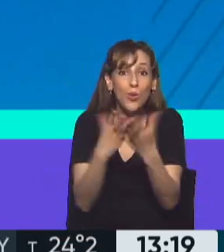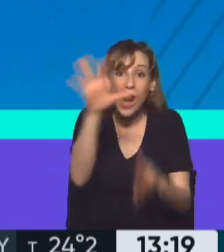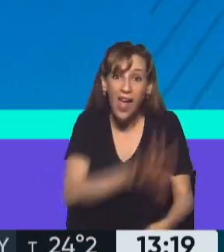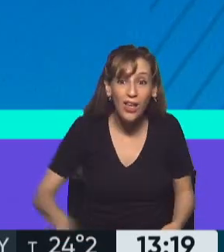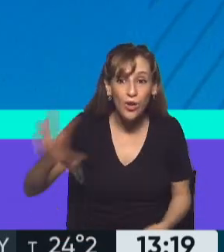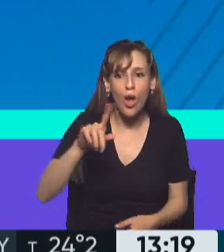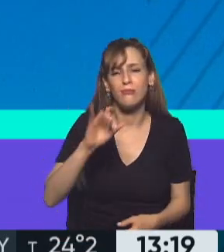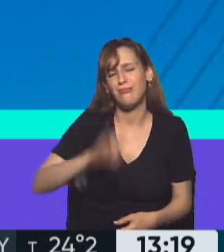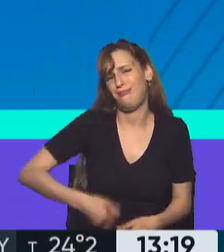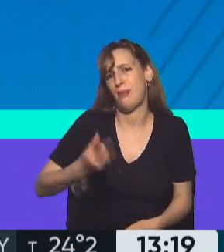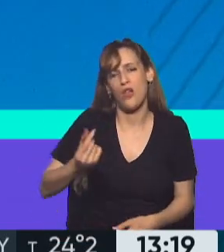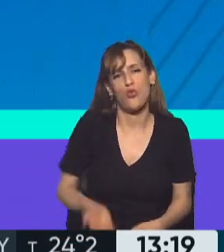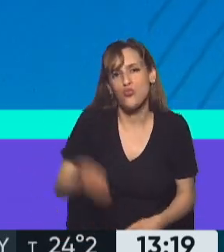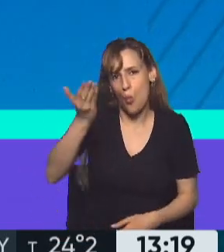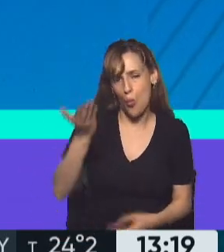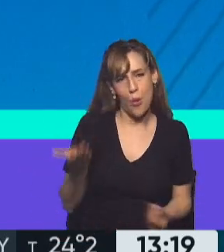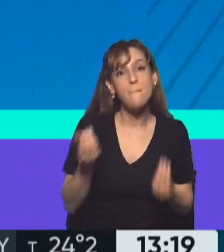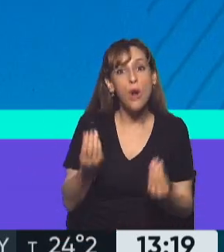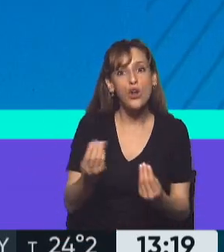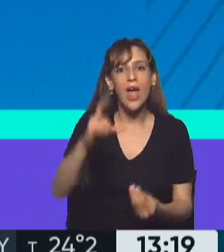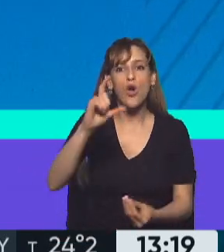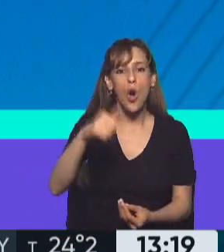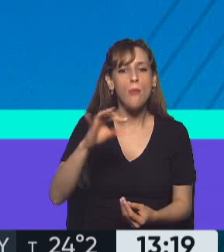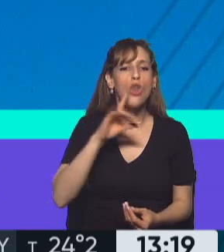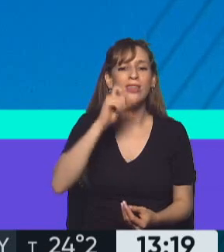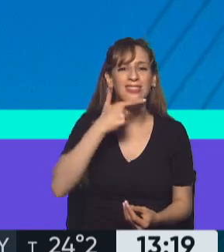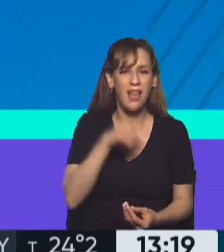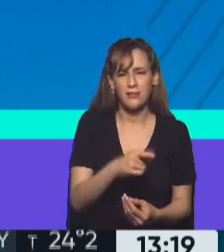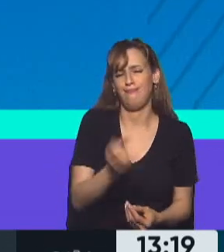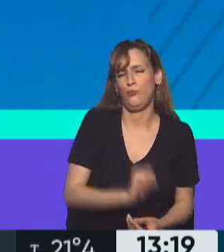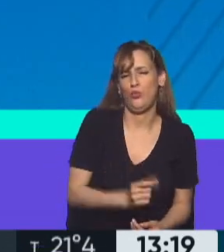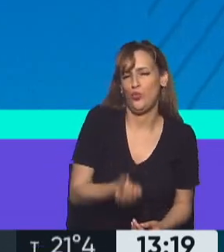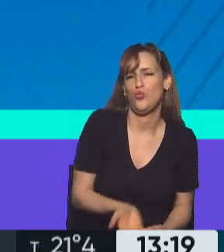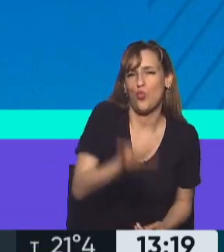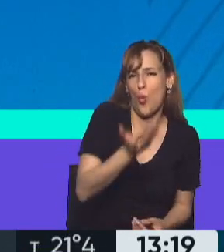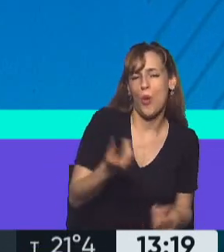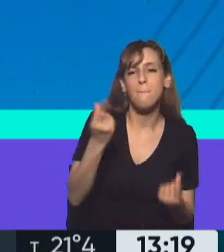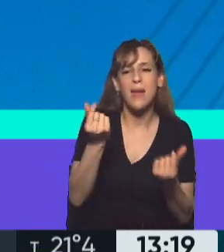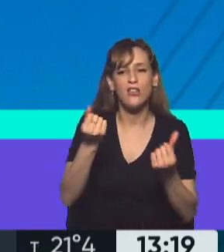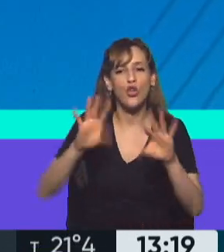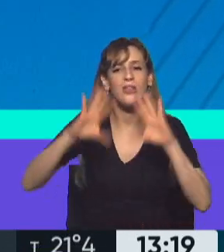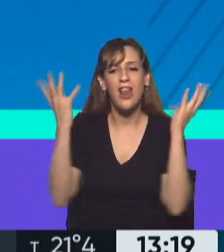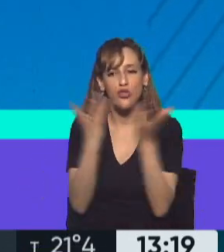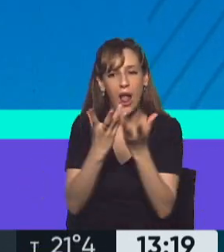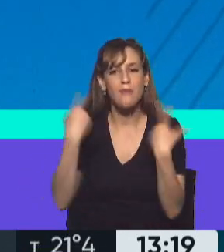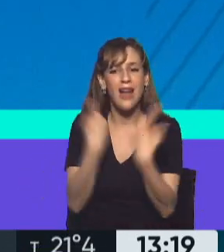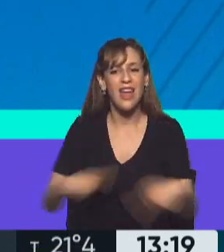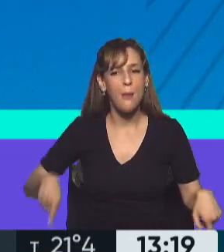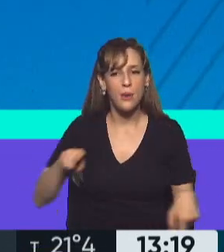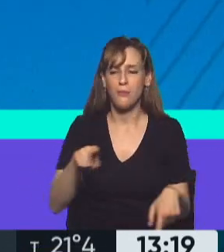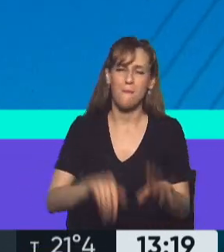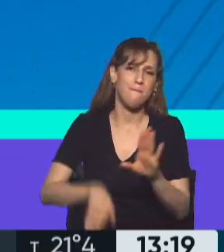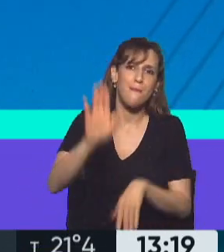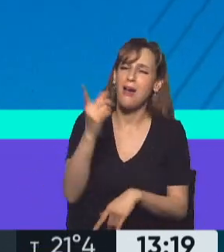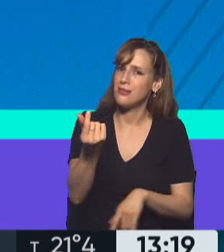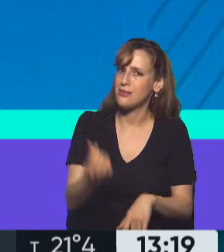Porque primero suben los precios de los commodities, porque ha habido aumento de los precios internacionales de las materias primas en cada momento de crisis.